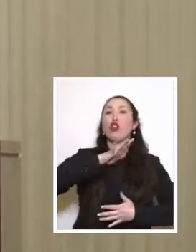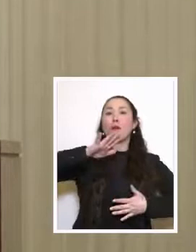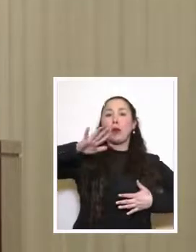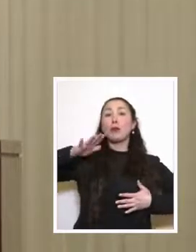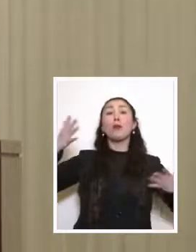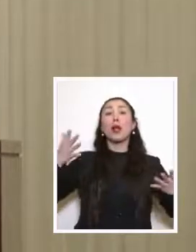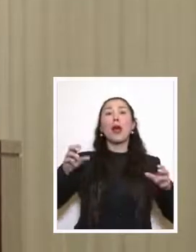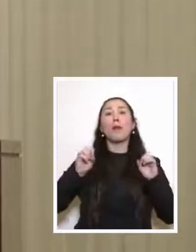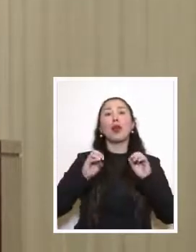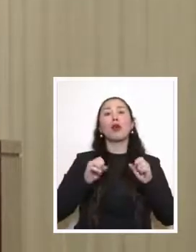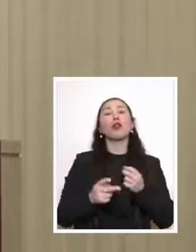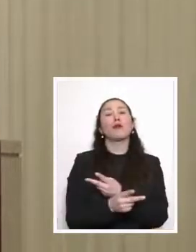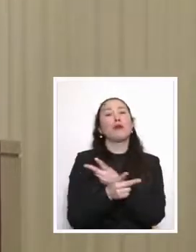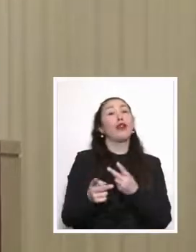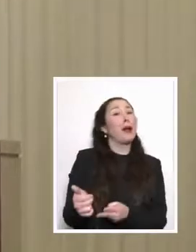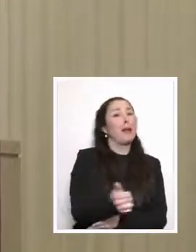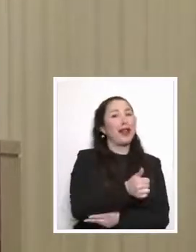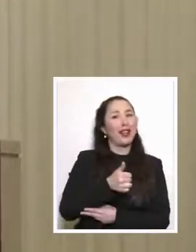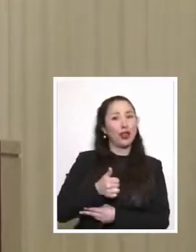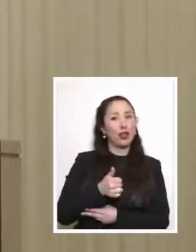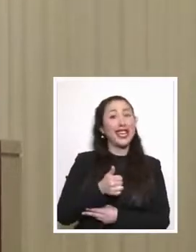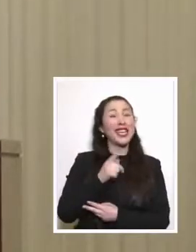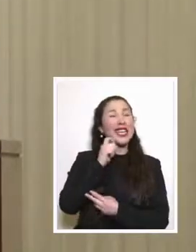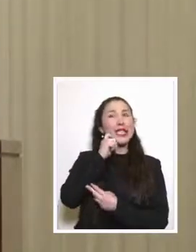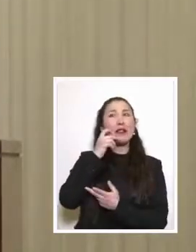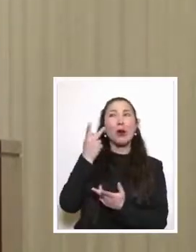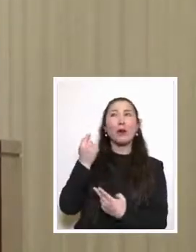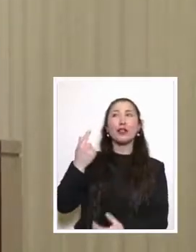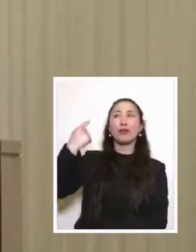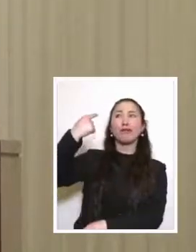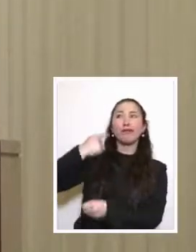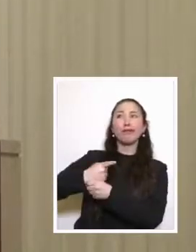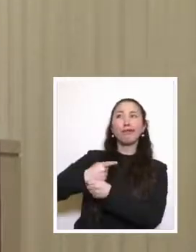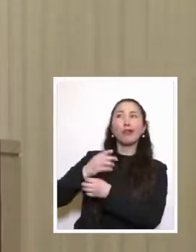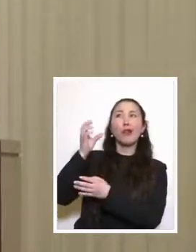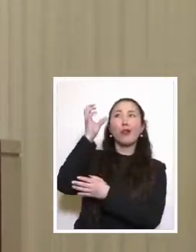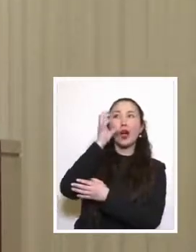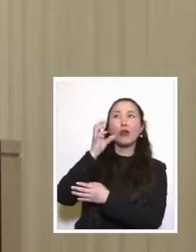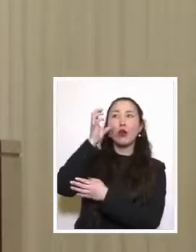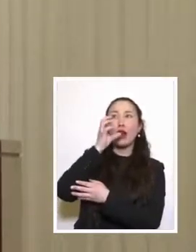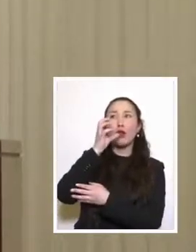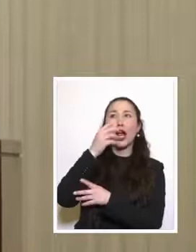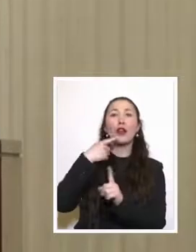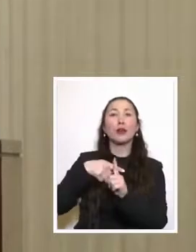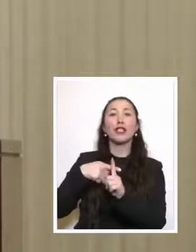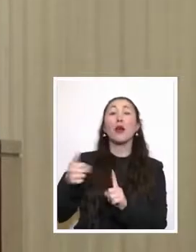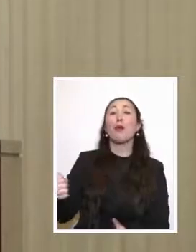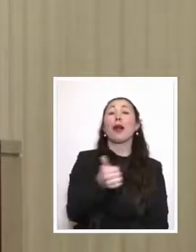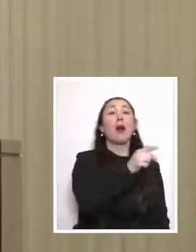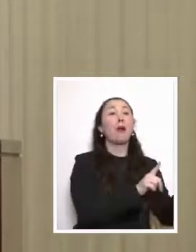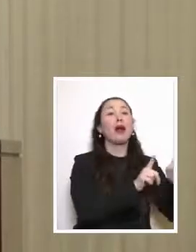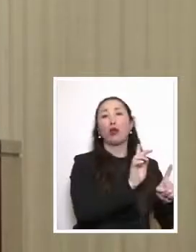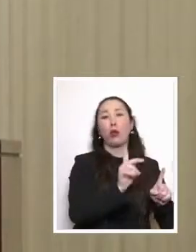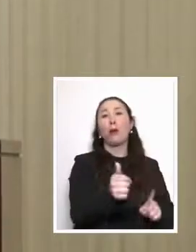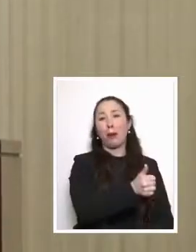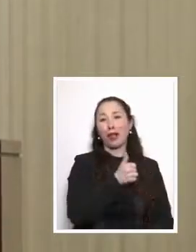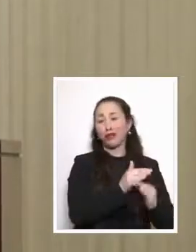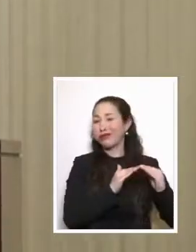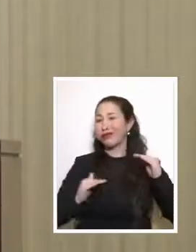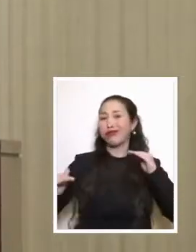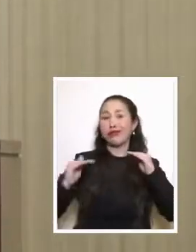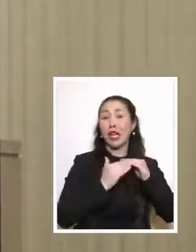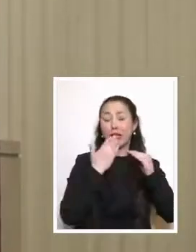educación pública, que nos mandata llevar adelante una permanente búsqueda por el bien común y fortalece nuestra vocación de atender